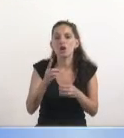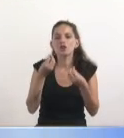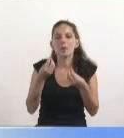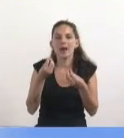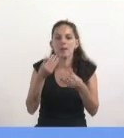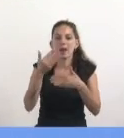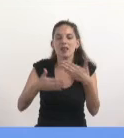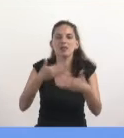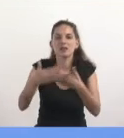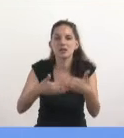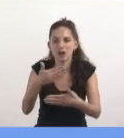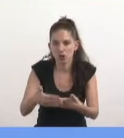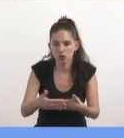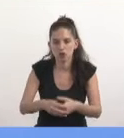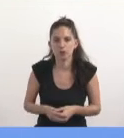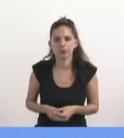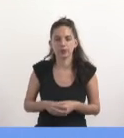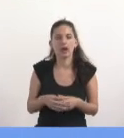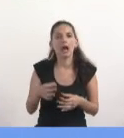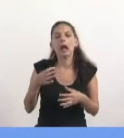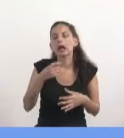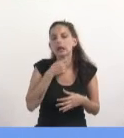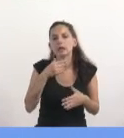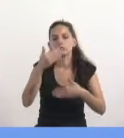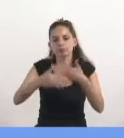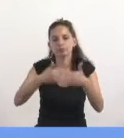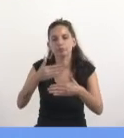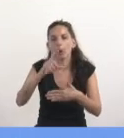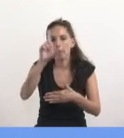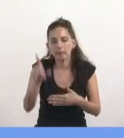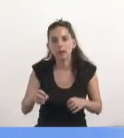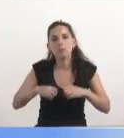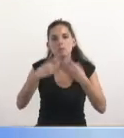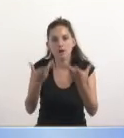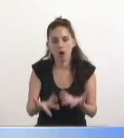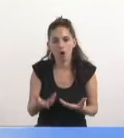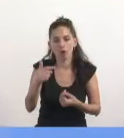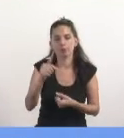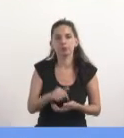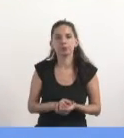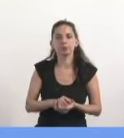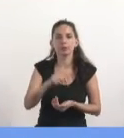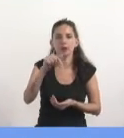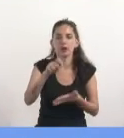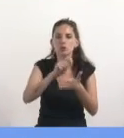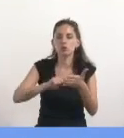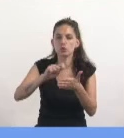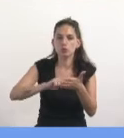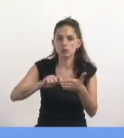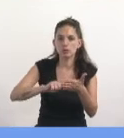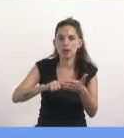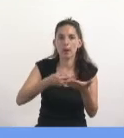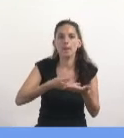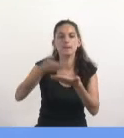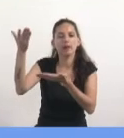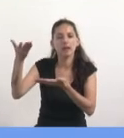inversiones. Queremos avanzar en un país mejor. Y en este marco, las 21 jurisdicciones provinciales que han suscrito y que están mandando a su